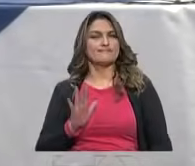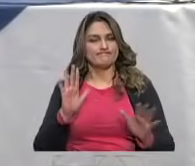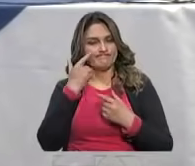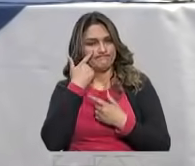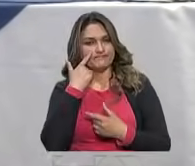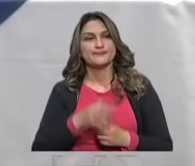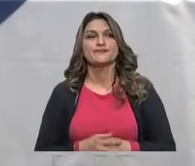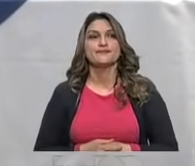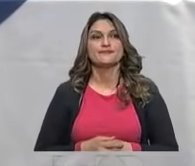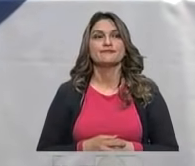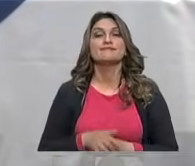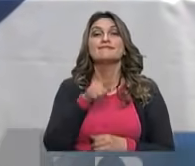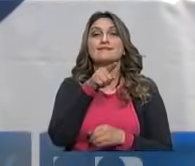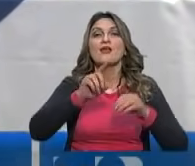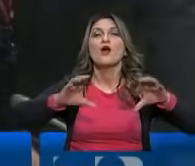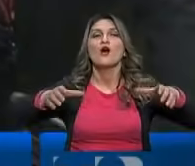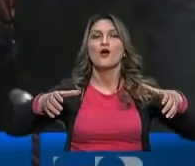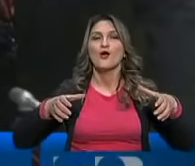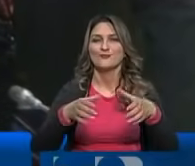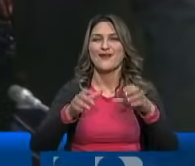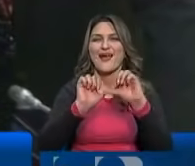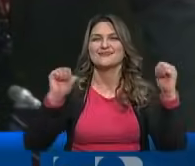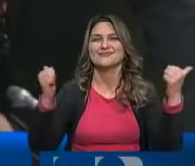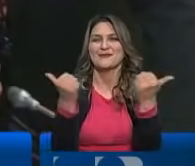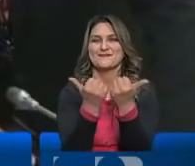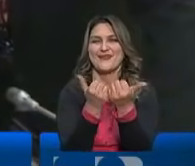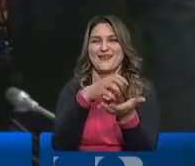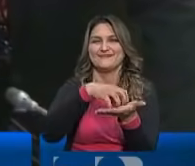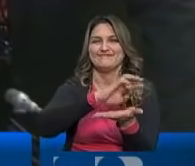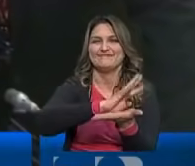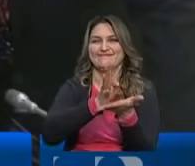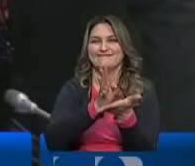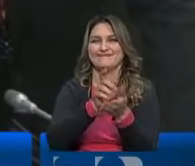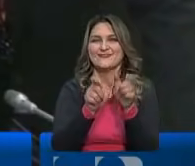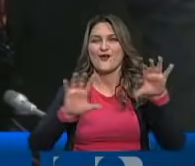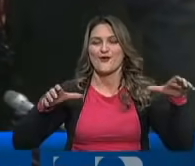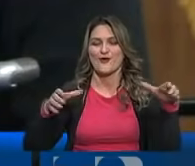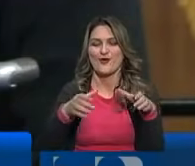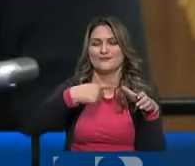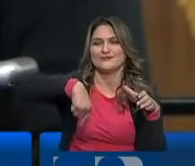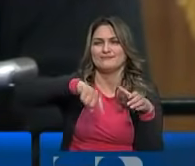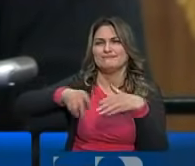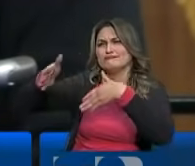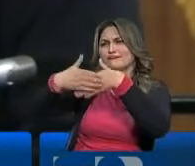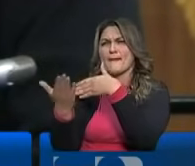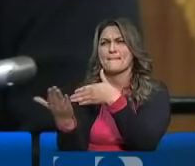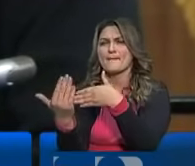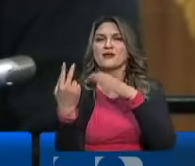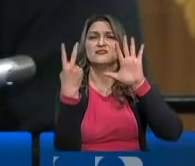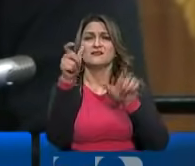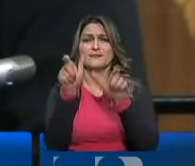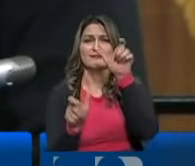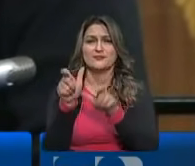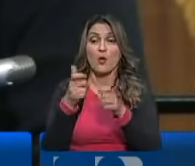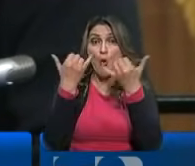La Comisión de Garantías Constitucionales de la Asamblea se quedó sin comparecencias. Ninguno de los convocados asistió este